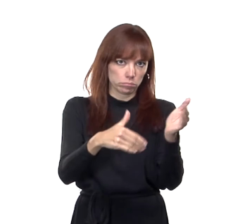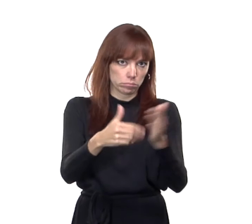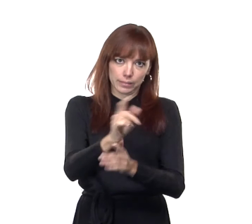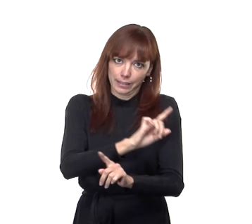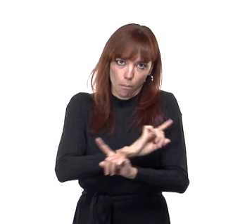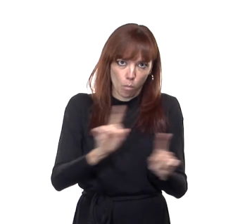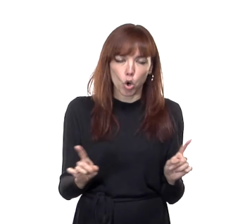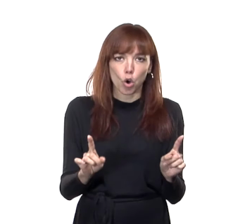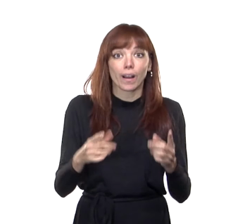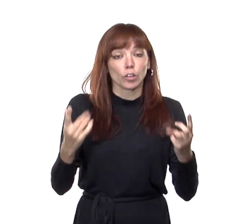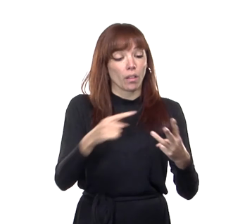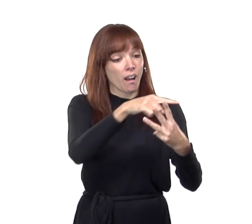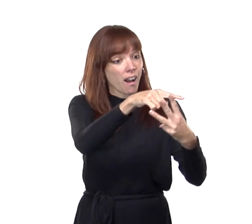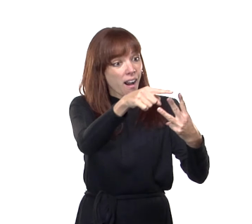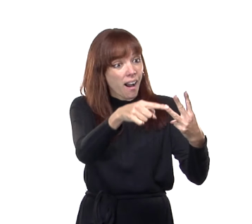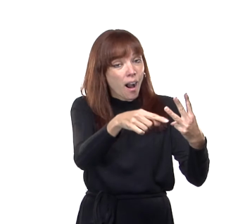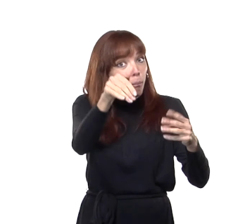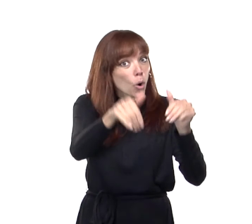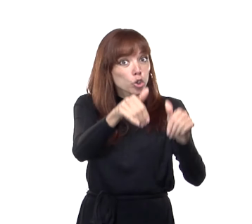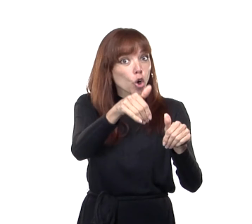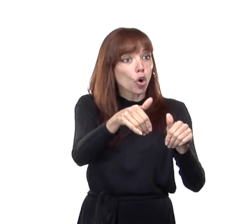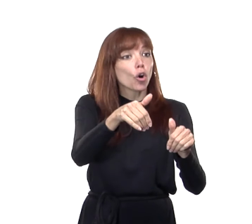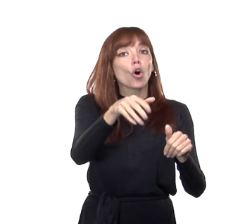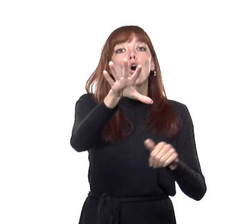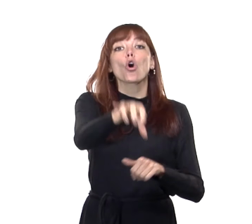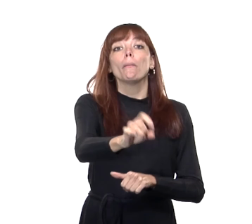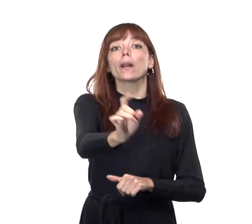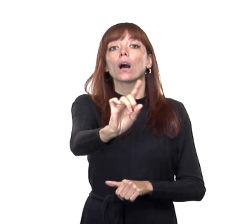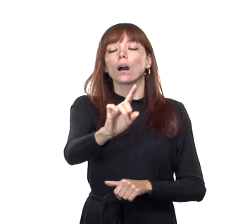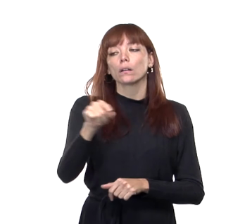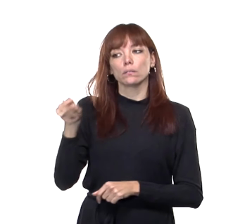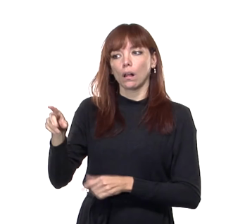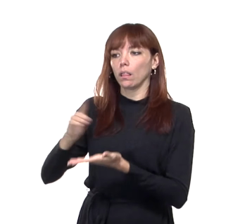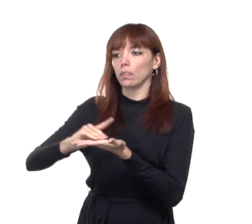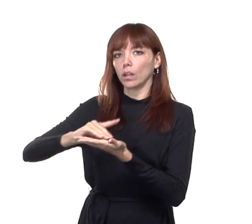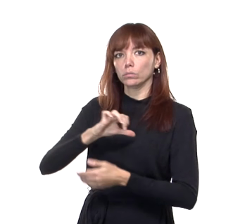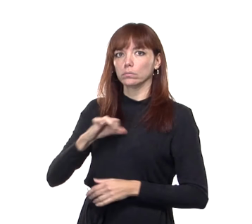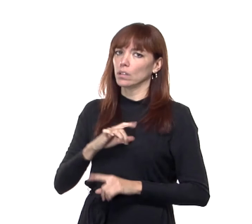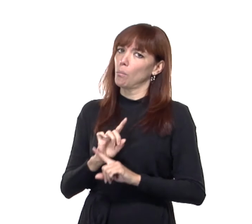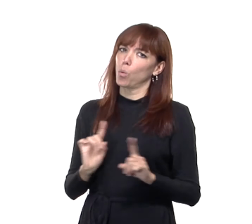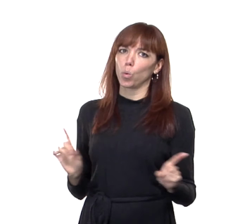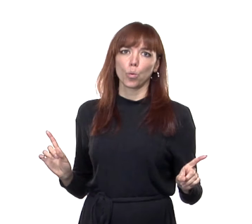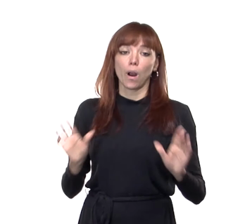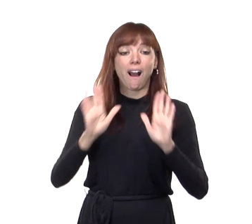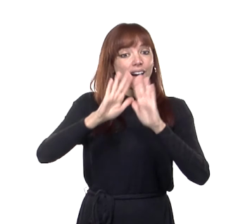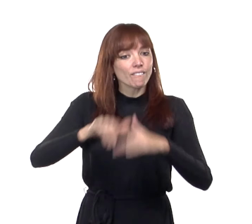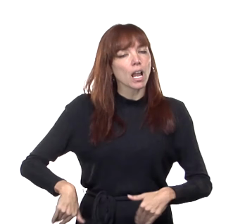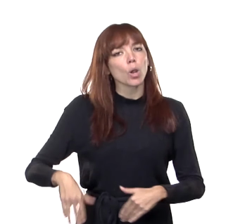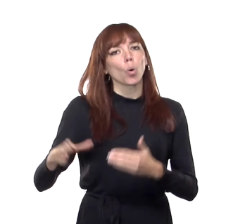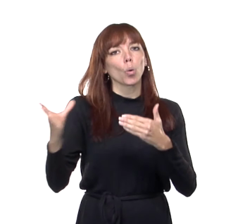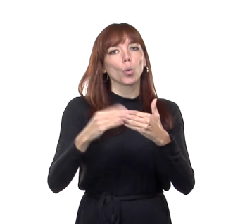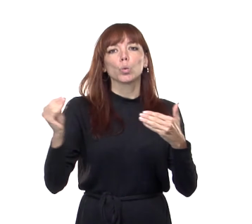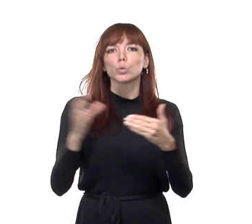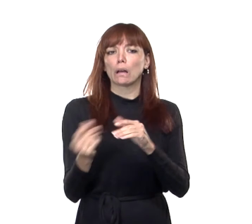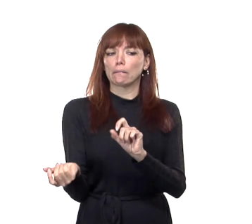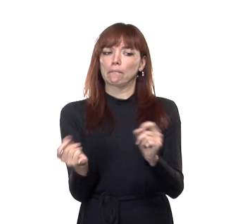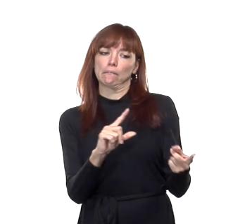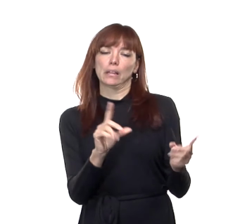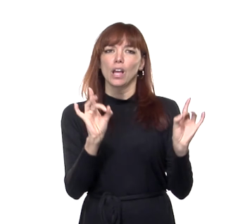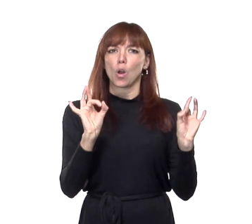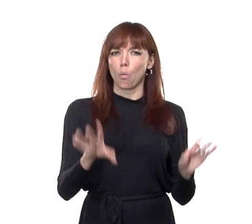mismas razones que no vendemos ni compramos votos no deberíamos vender ni comprar datos personales porque al final se terminan utilizando más o menos igual